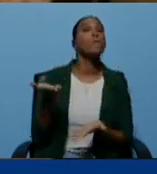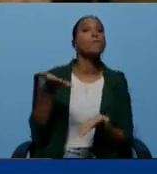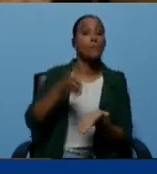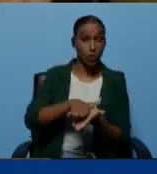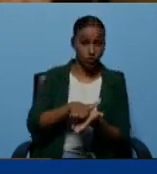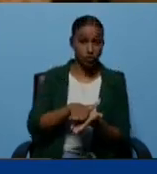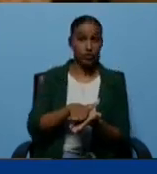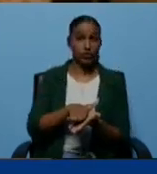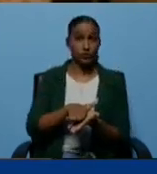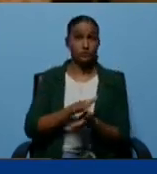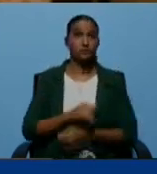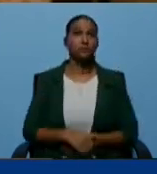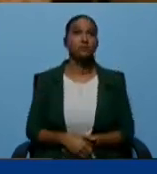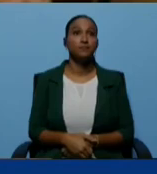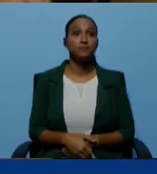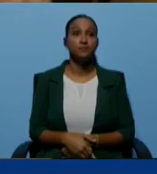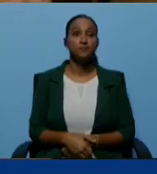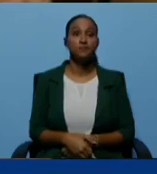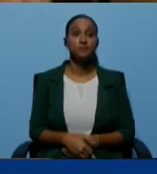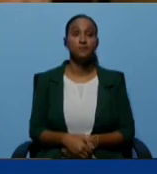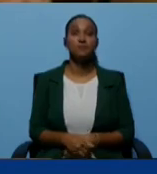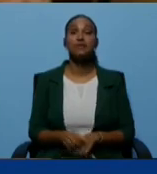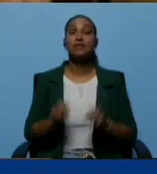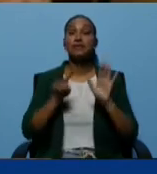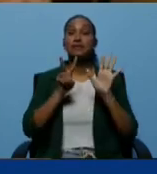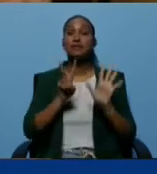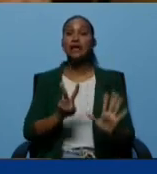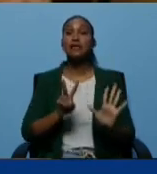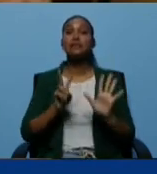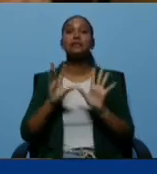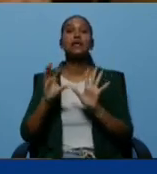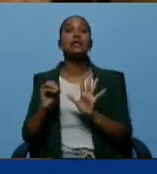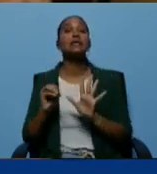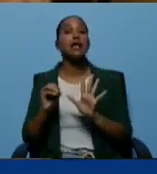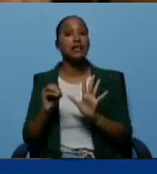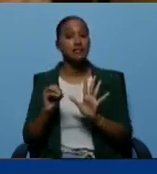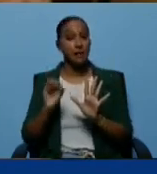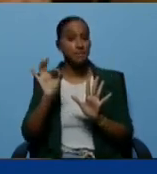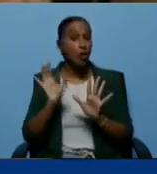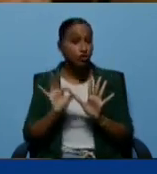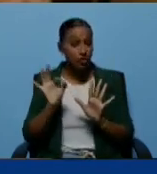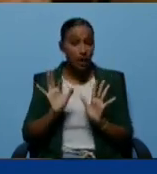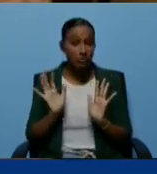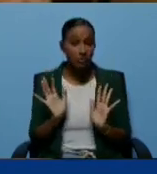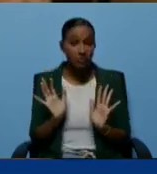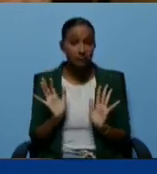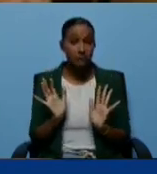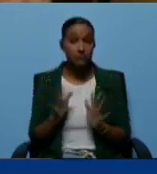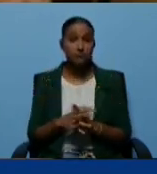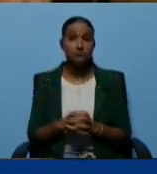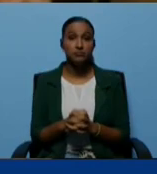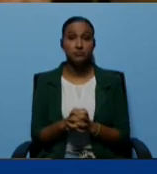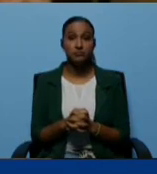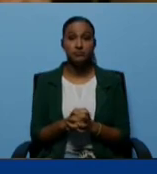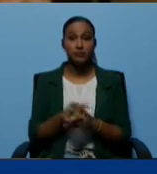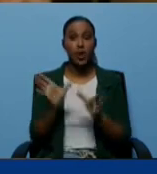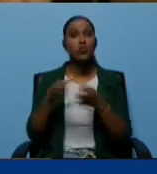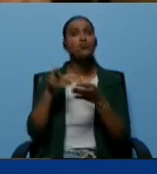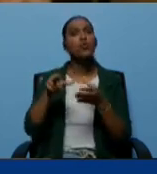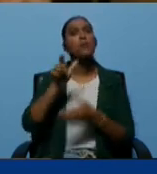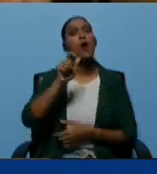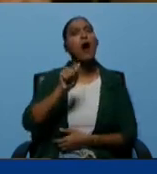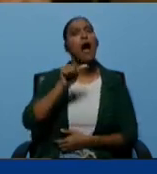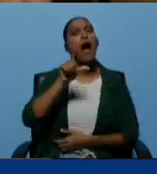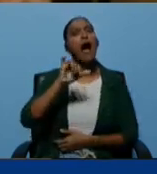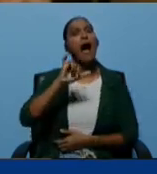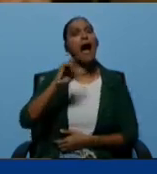banda, vea esto, del 70, identificado por las altas, por los alias ampliamente